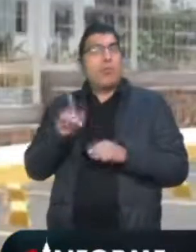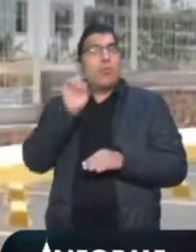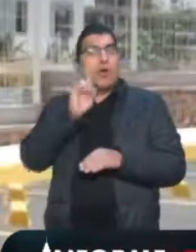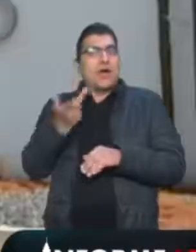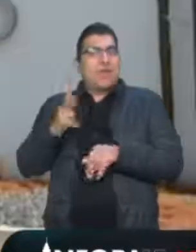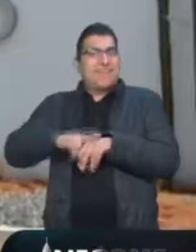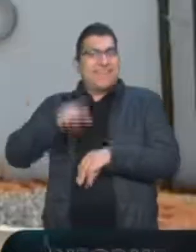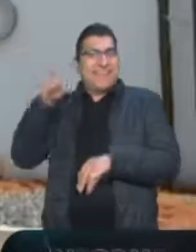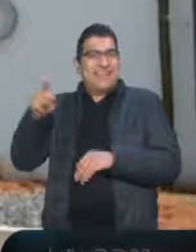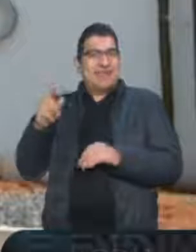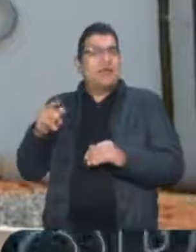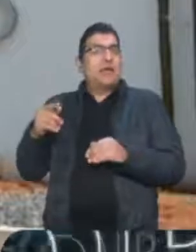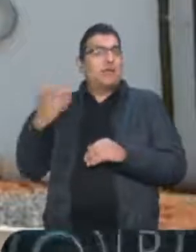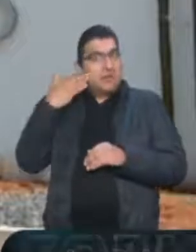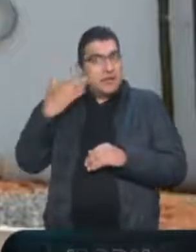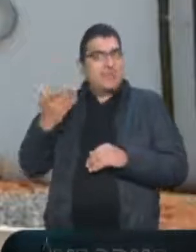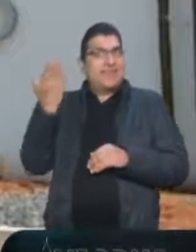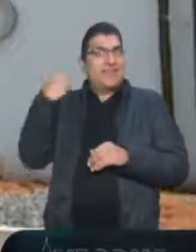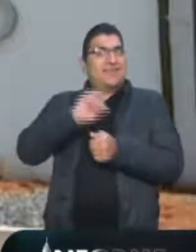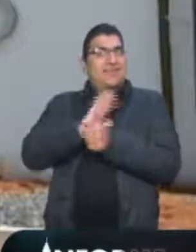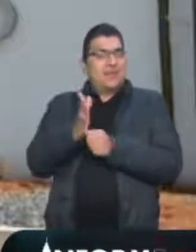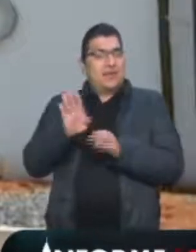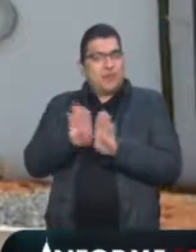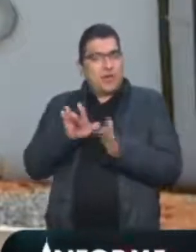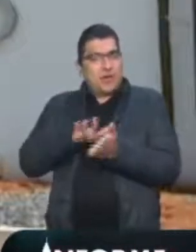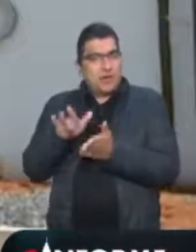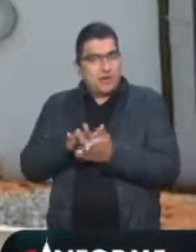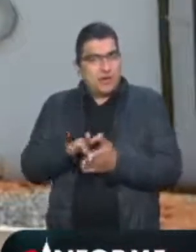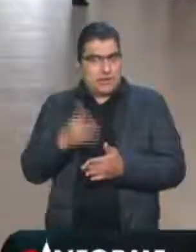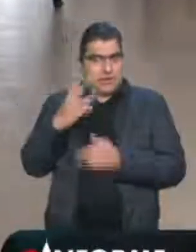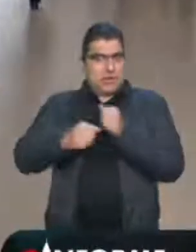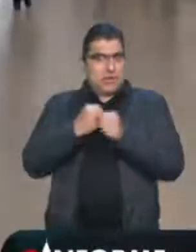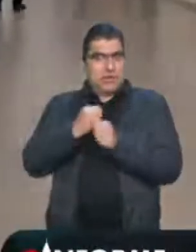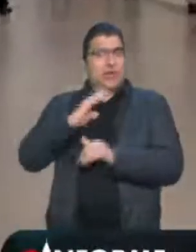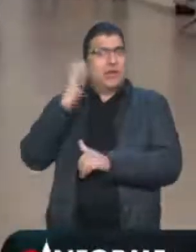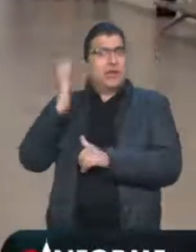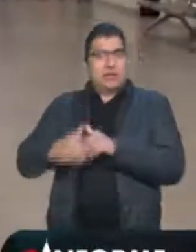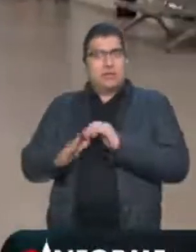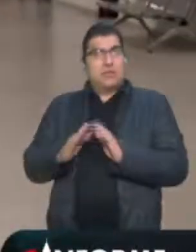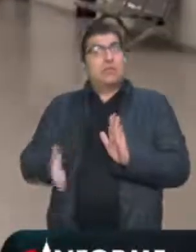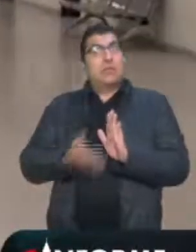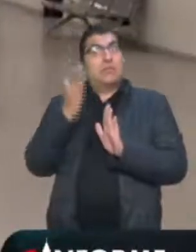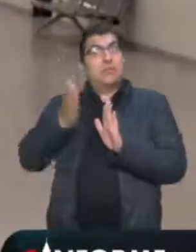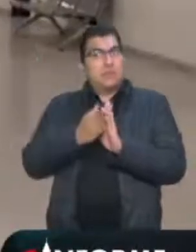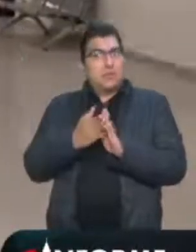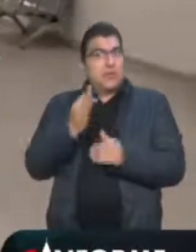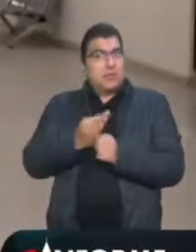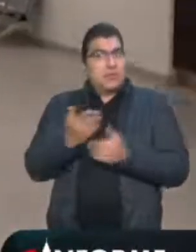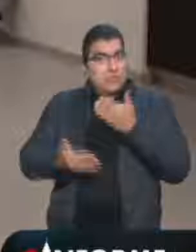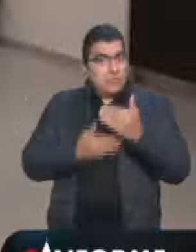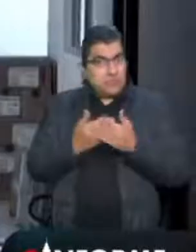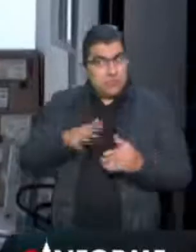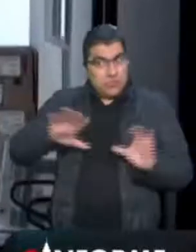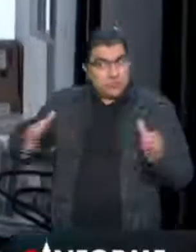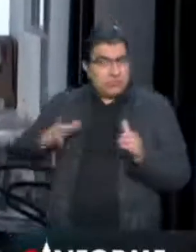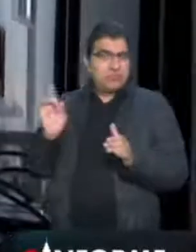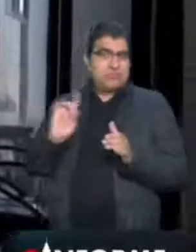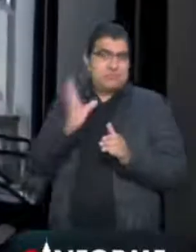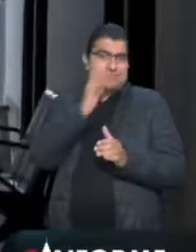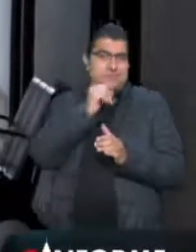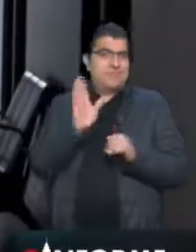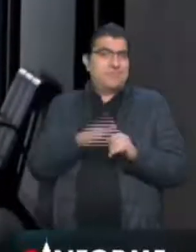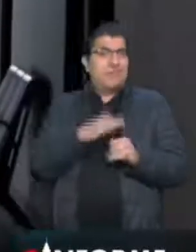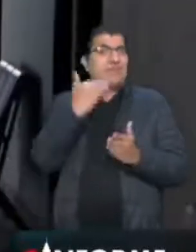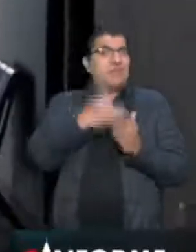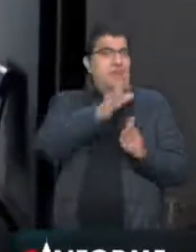operó de forma emergente durante la emergencia sanitaria. Hoy, a 3 años de haber finalizado su construcción, no ha podido dar servicio a su comunidad por falta